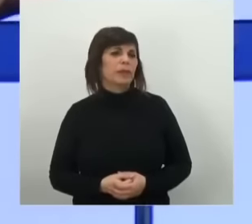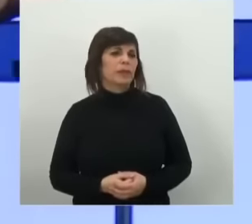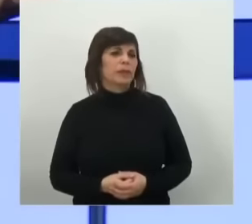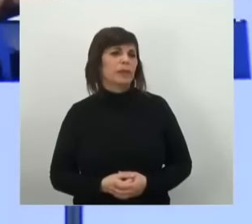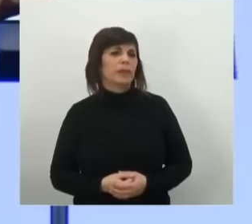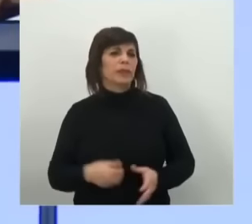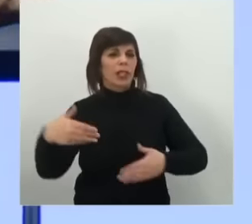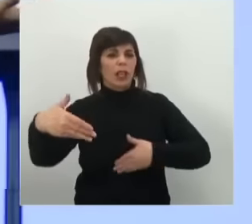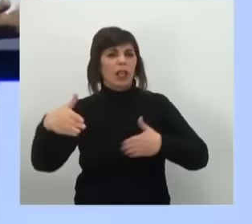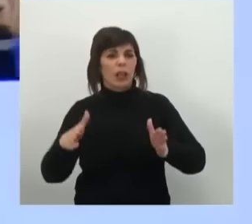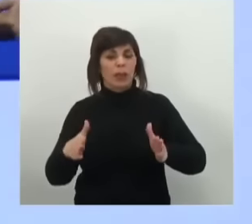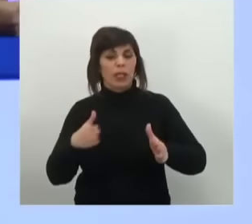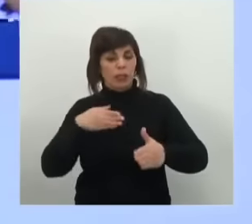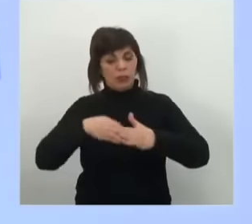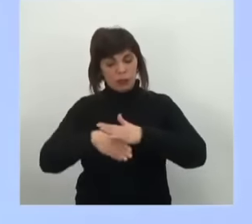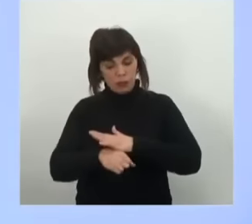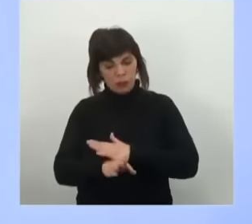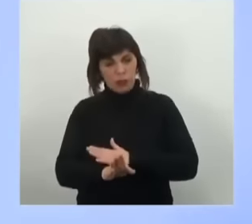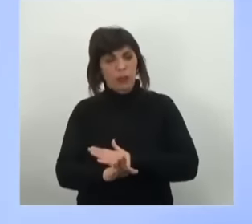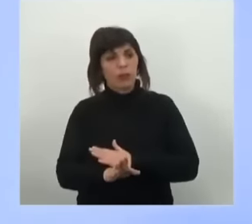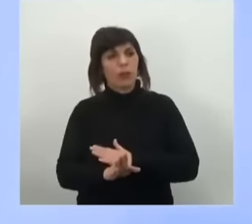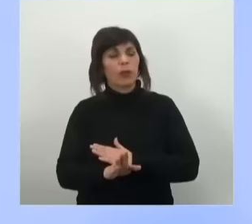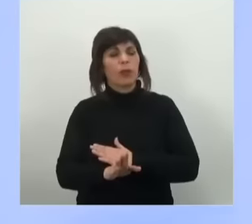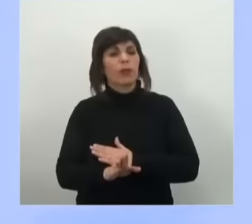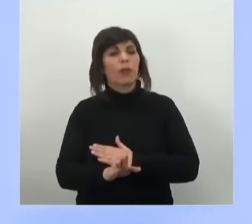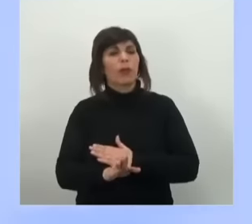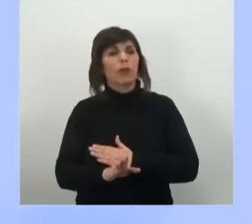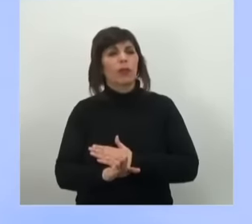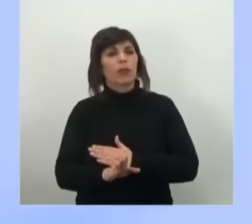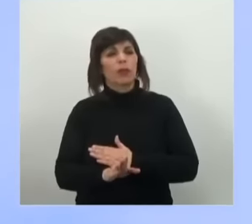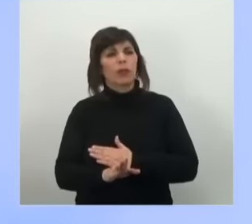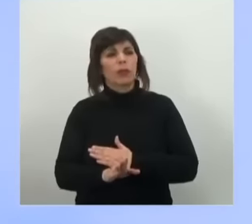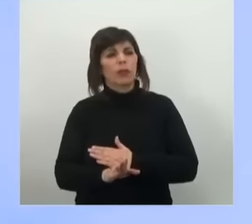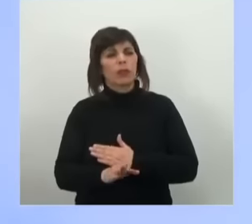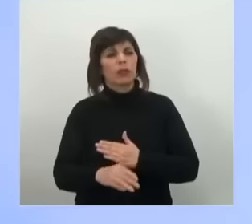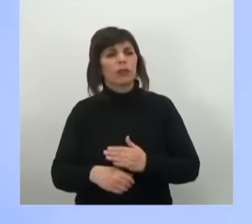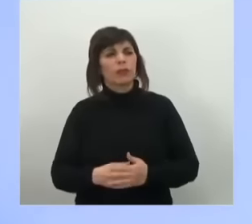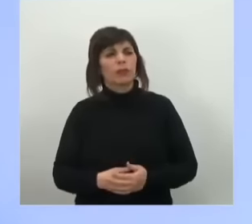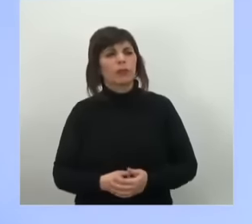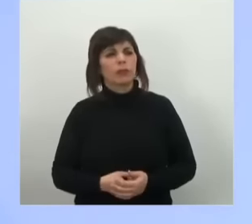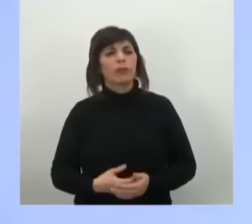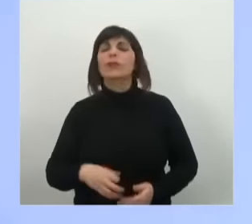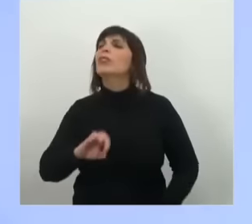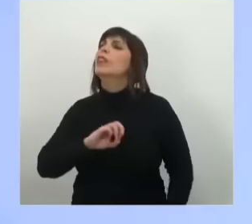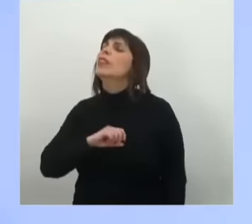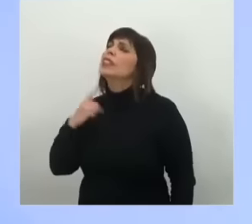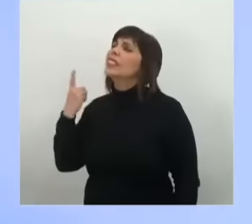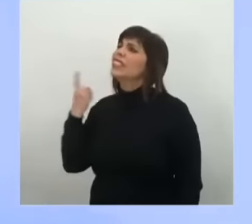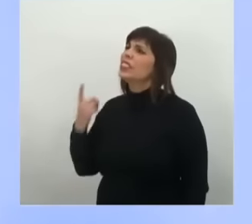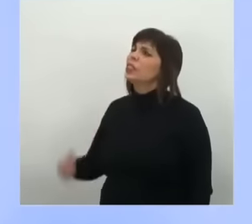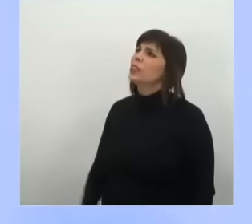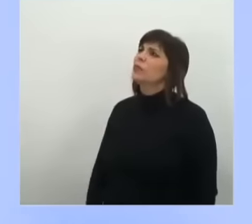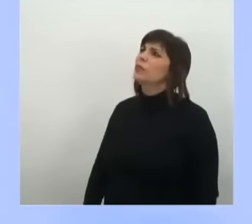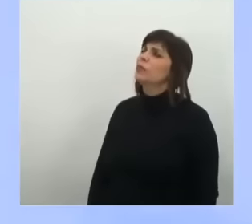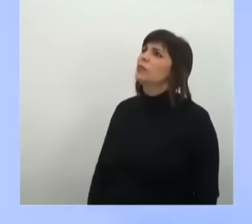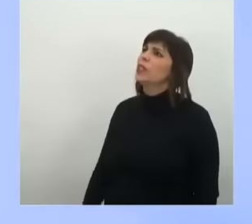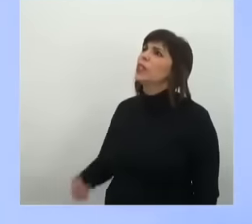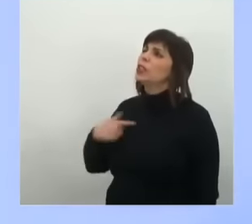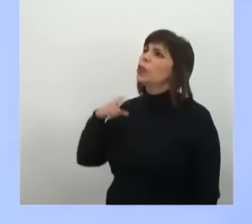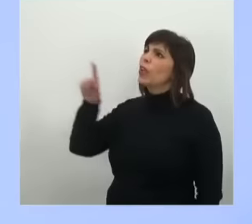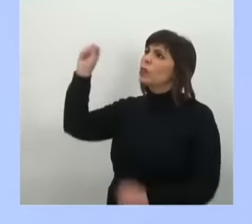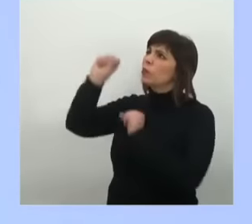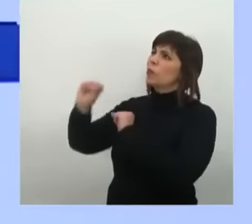aquella habitación esa noche Abrí la puerta me llegué a la casa allí y le dije Señor por qué yo te tengo que